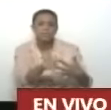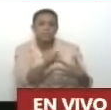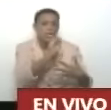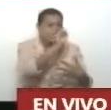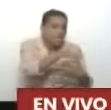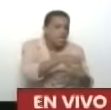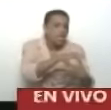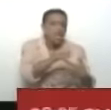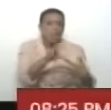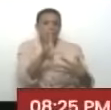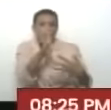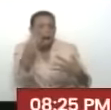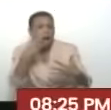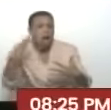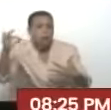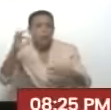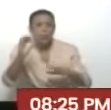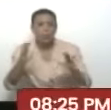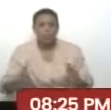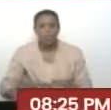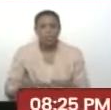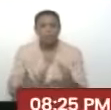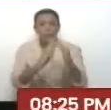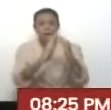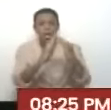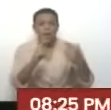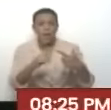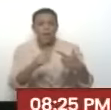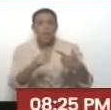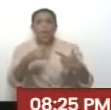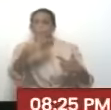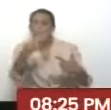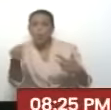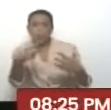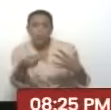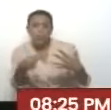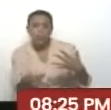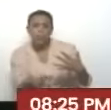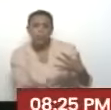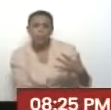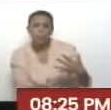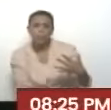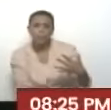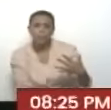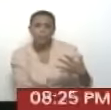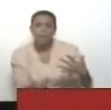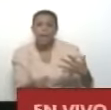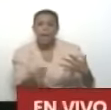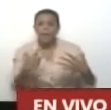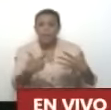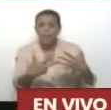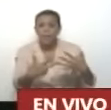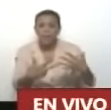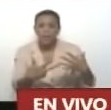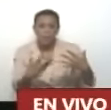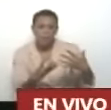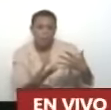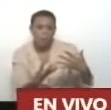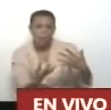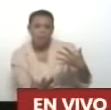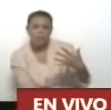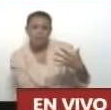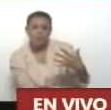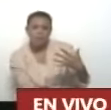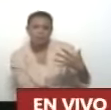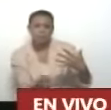del laudo arbitral y del acuerdo de Ginebra. Y voy a votar no, no, no. La pregunta 3, 4